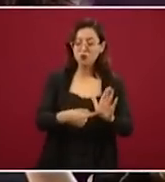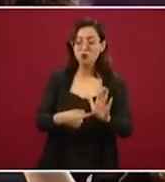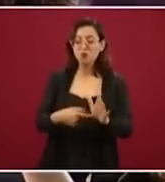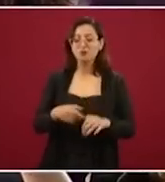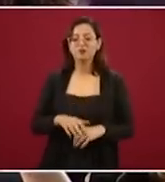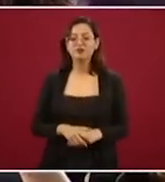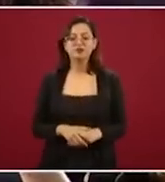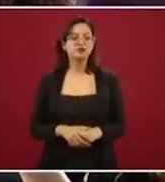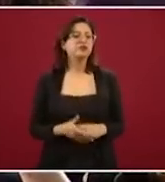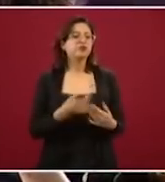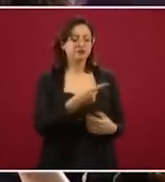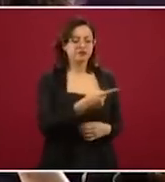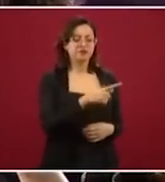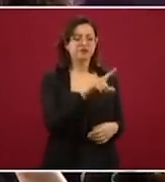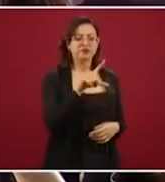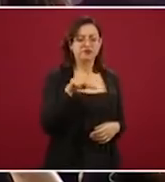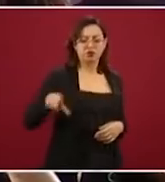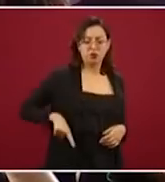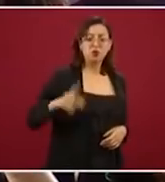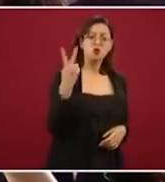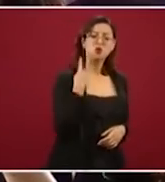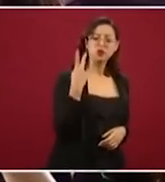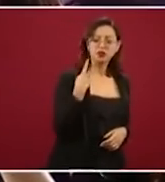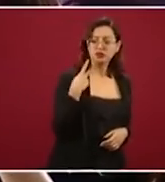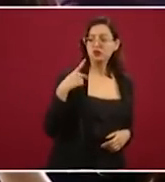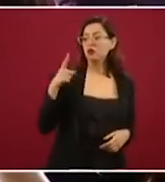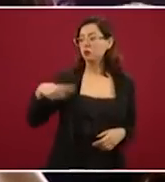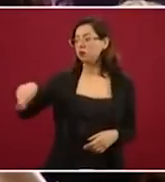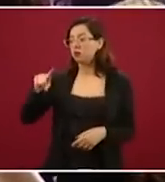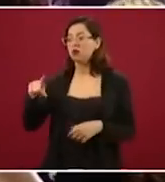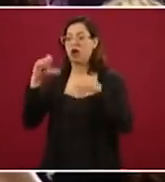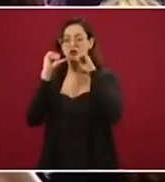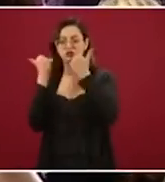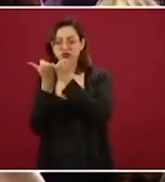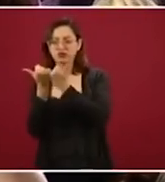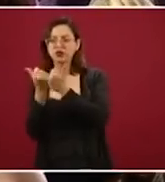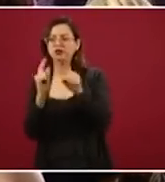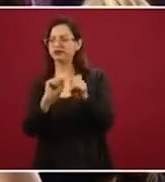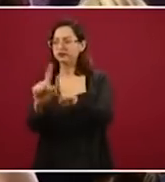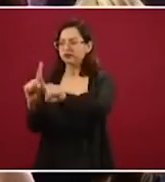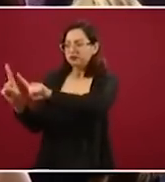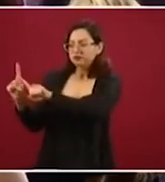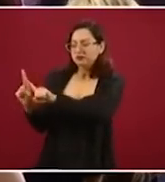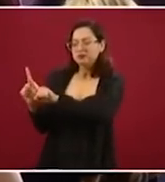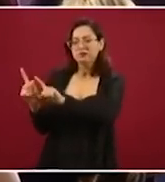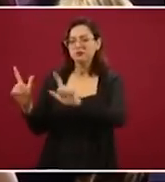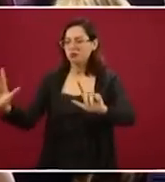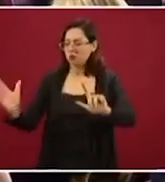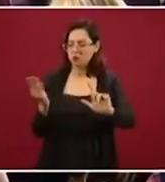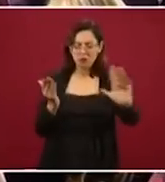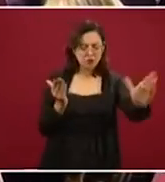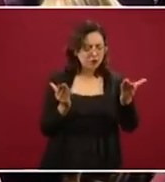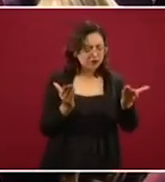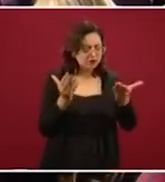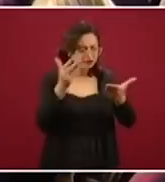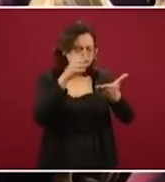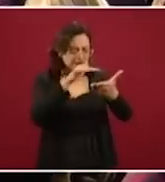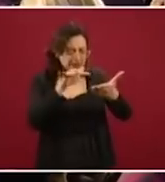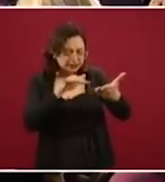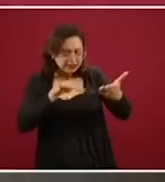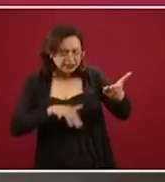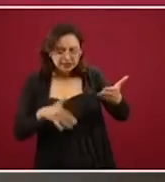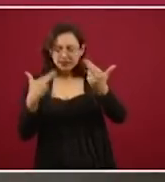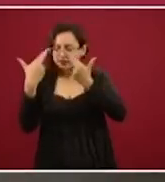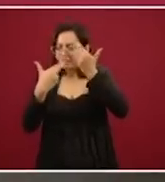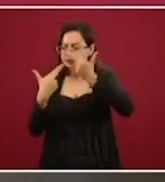tanto de la sociedad civil como de la sociedad política, y van a ver cuántas veces